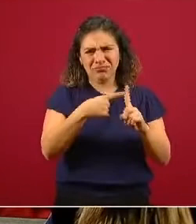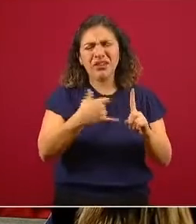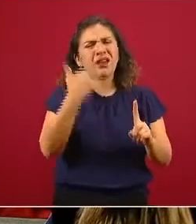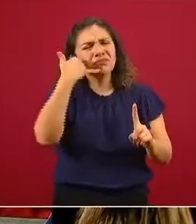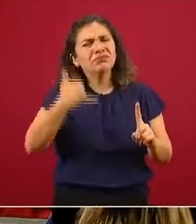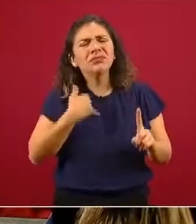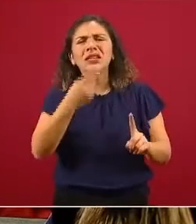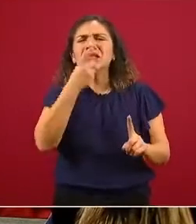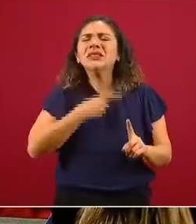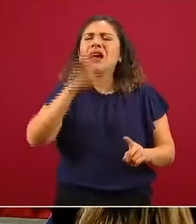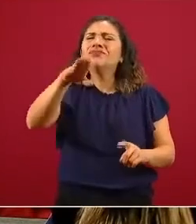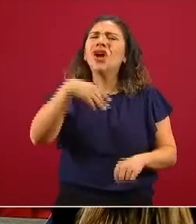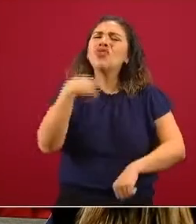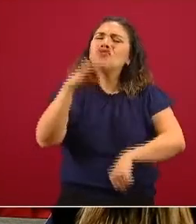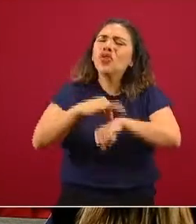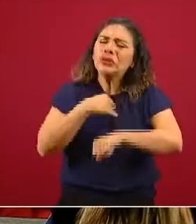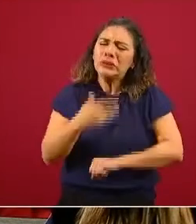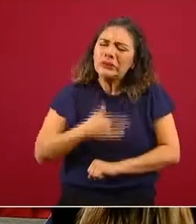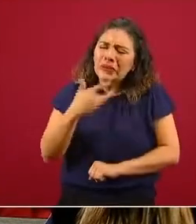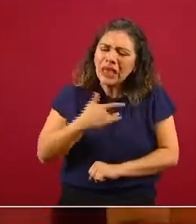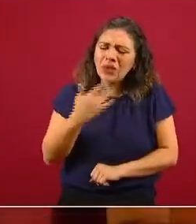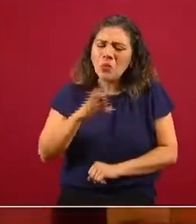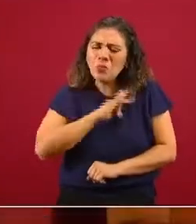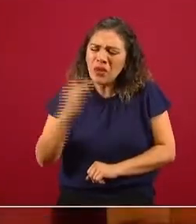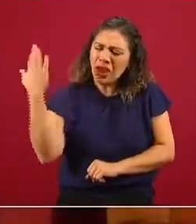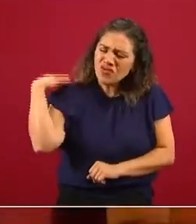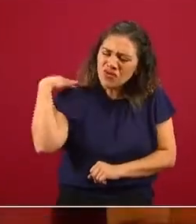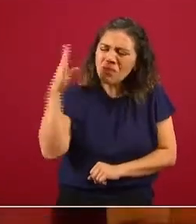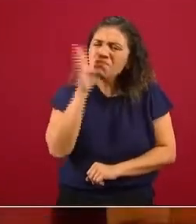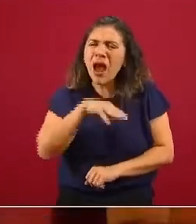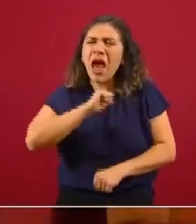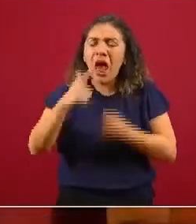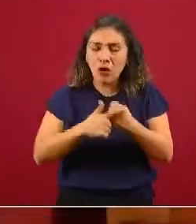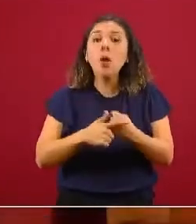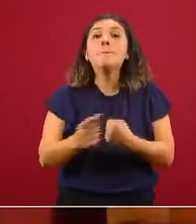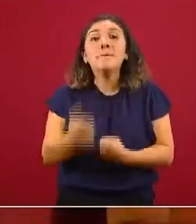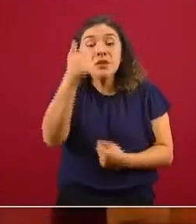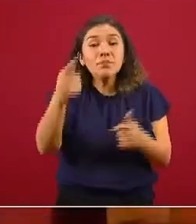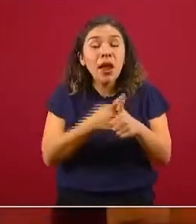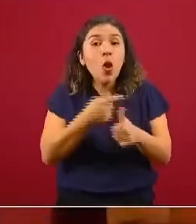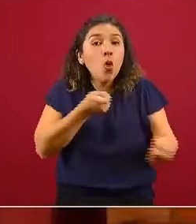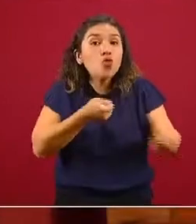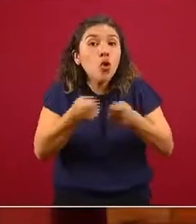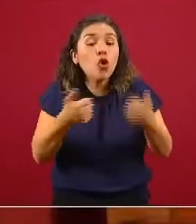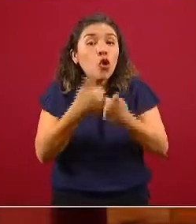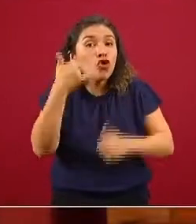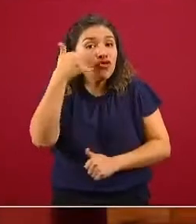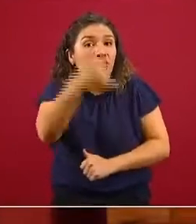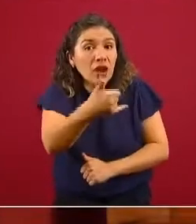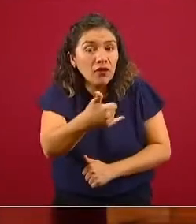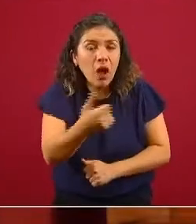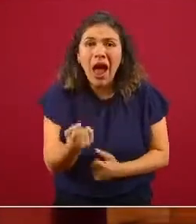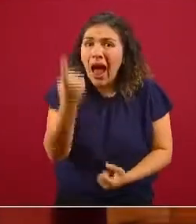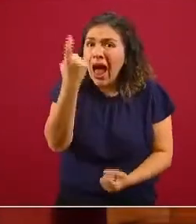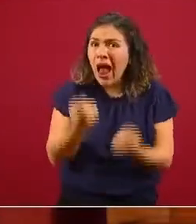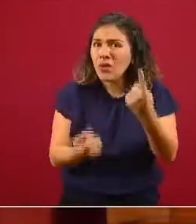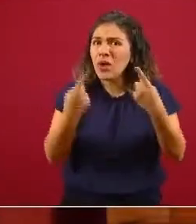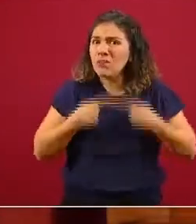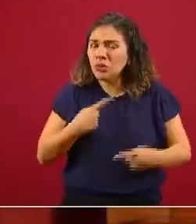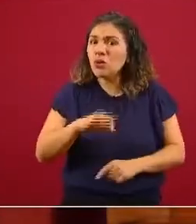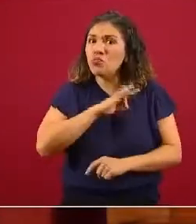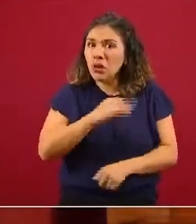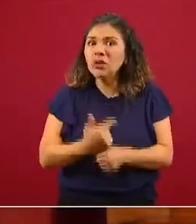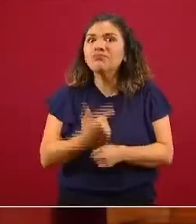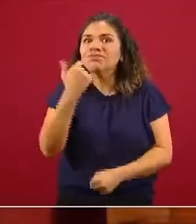estas manifestaciones de una enfermedad respiratoria, se les hace el control por vía teléfono y a algunos pacientes que están teniendo cierto